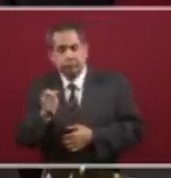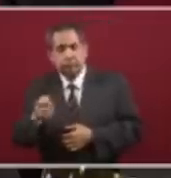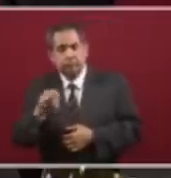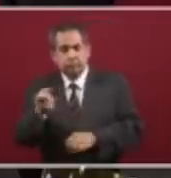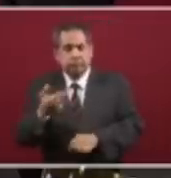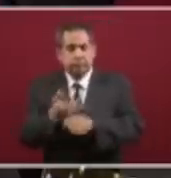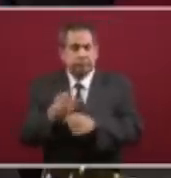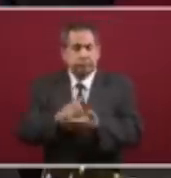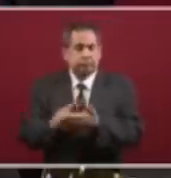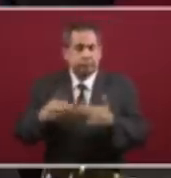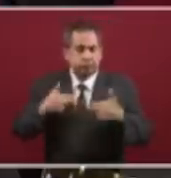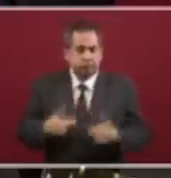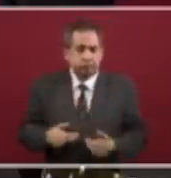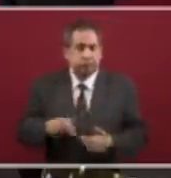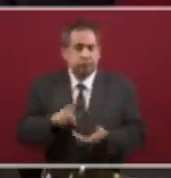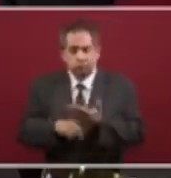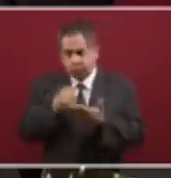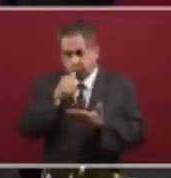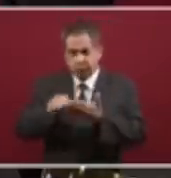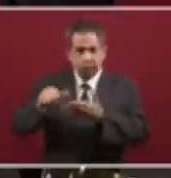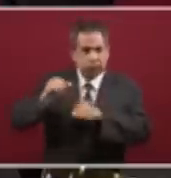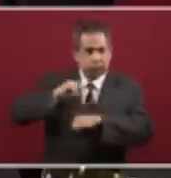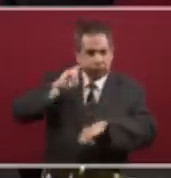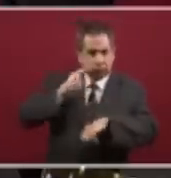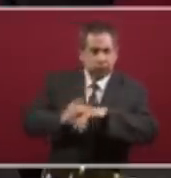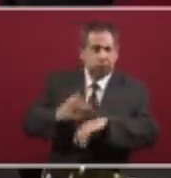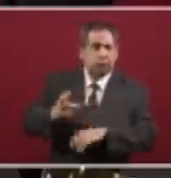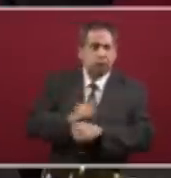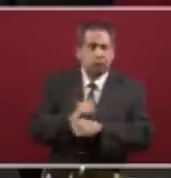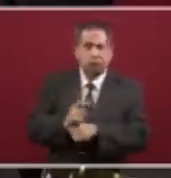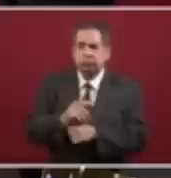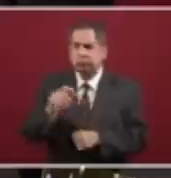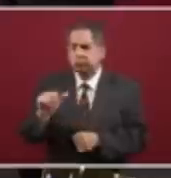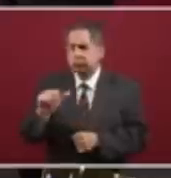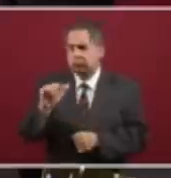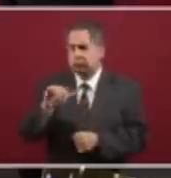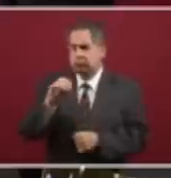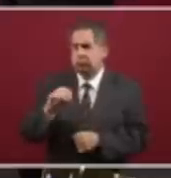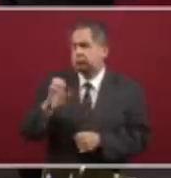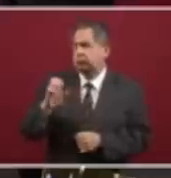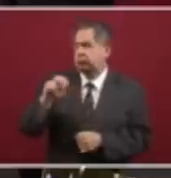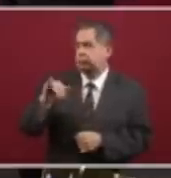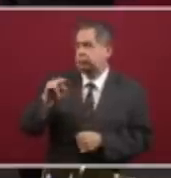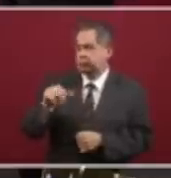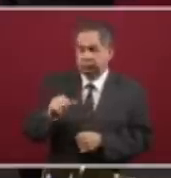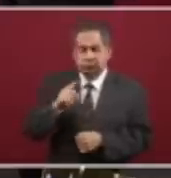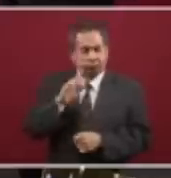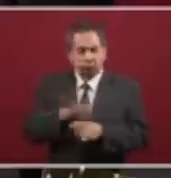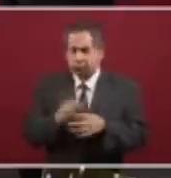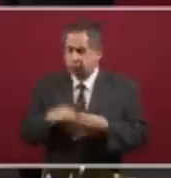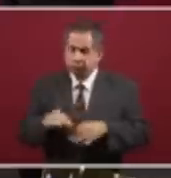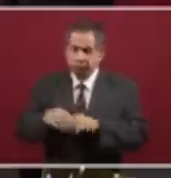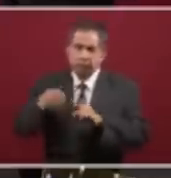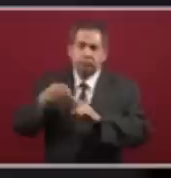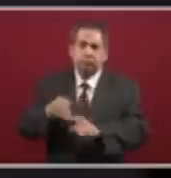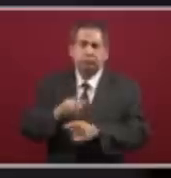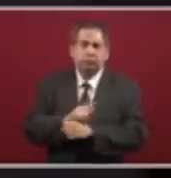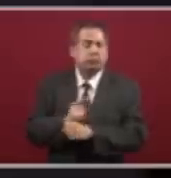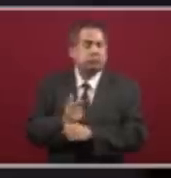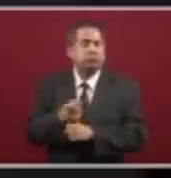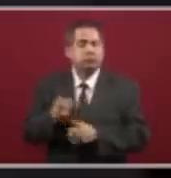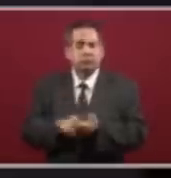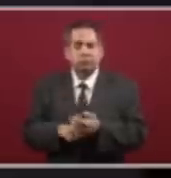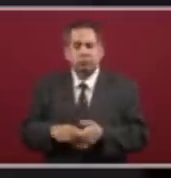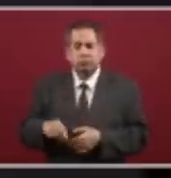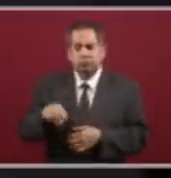humanos dirigida por el licenciado alejandro encinas y de manera partir particular al licenciado